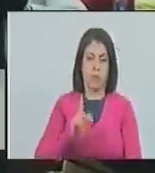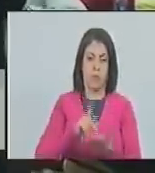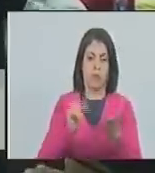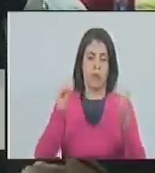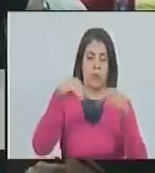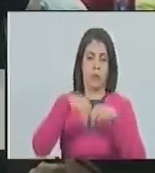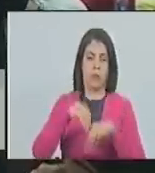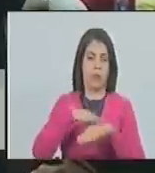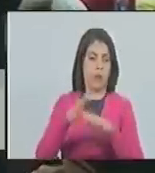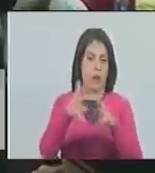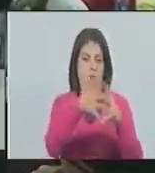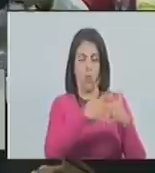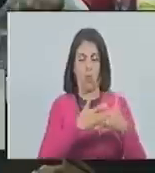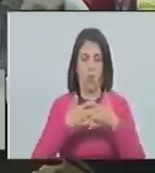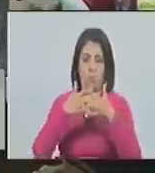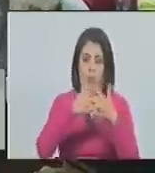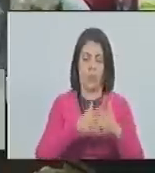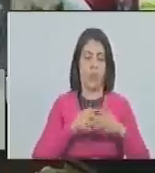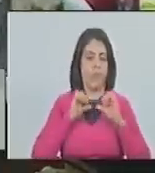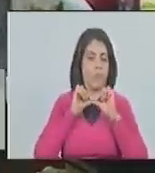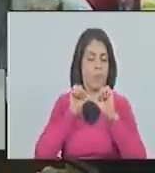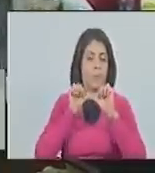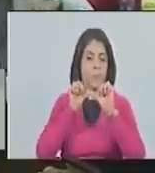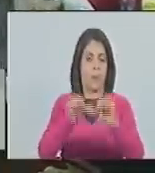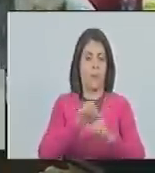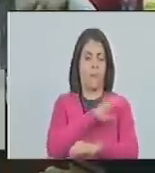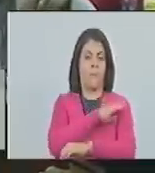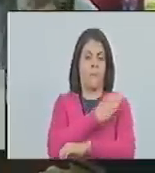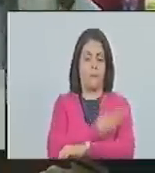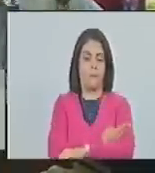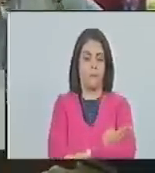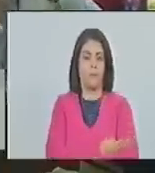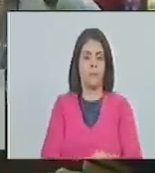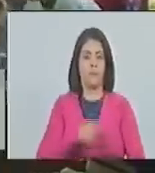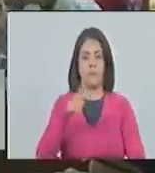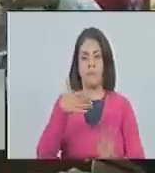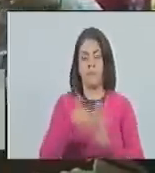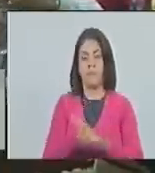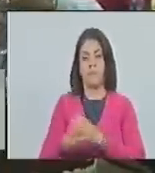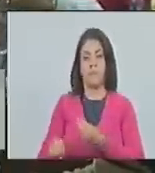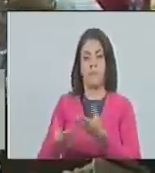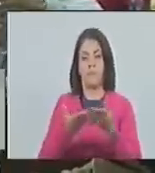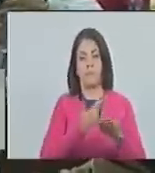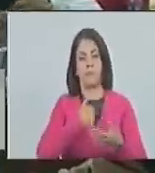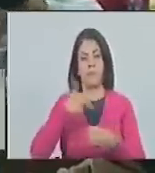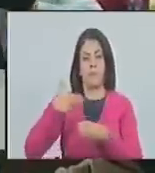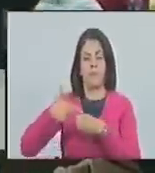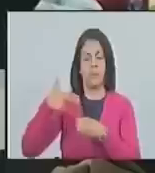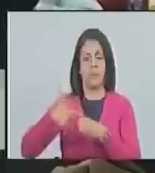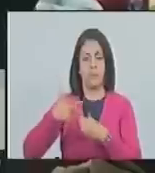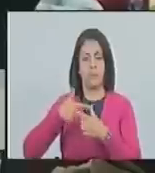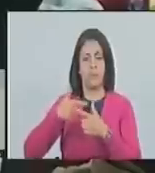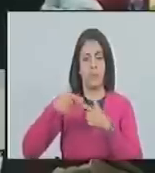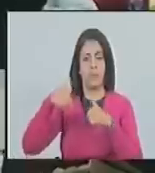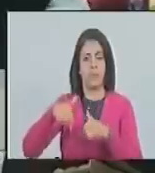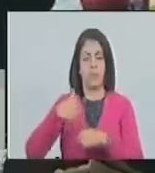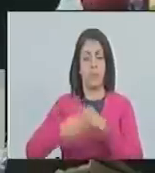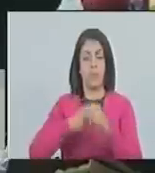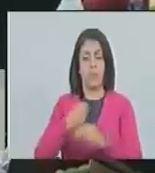pacto con los Estados Unidos para mantenerse en el poder a cambio de entregarle nuestro petróleo,